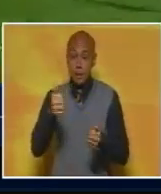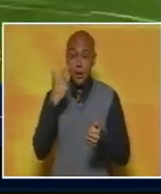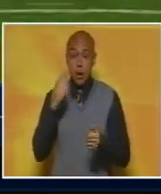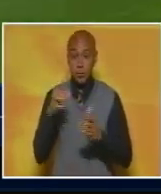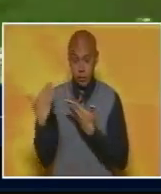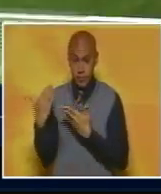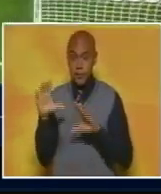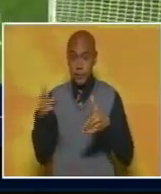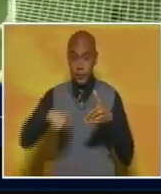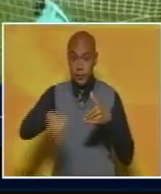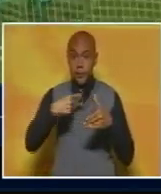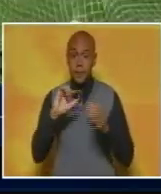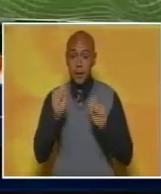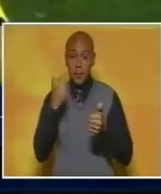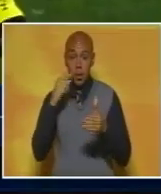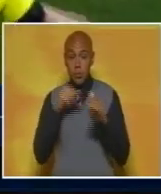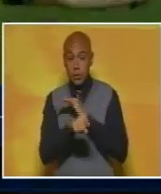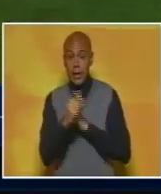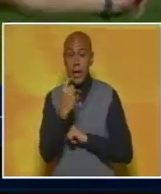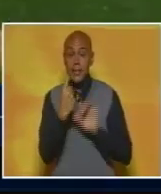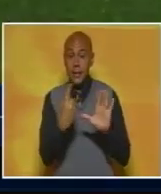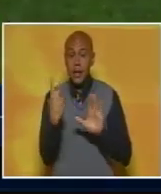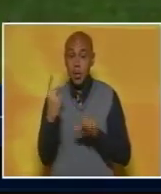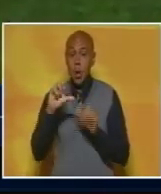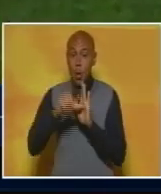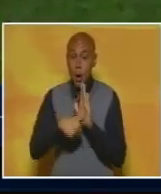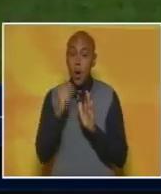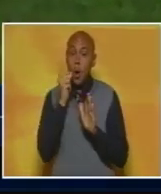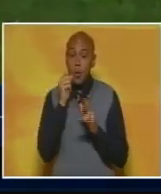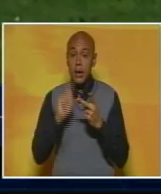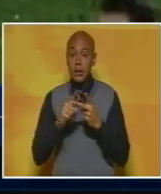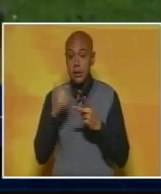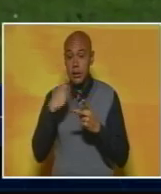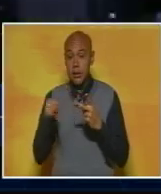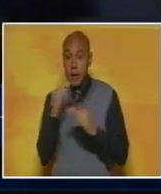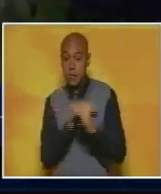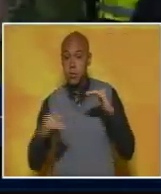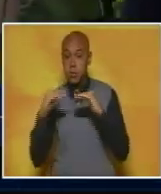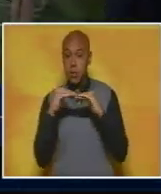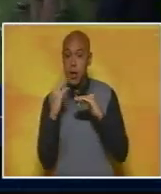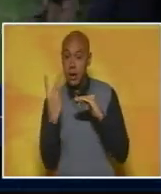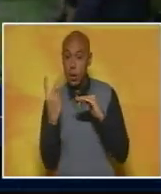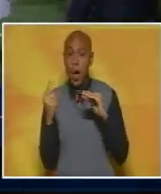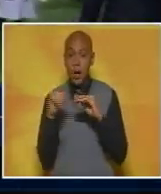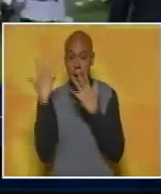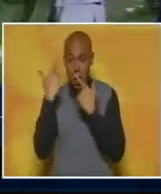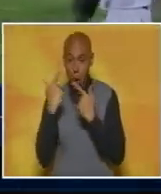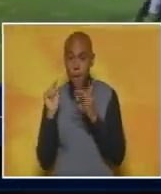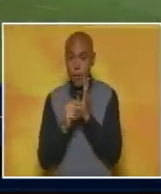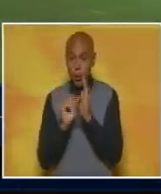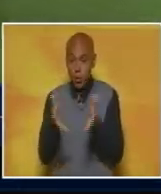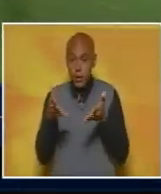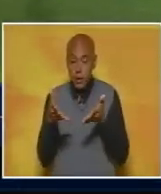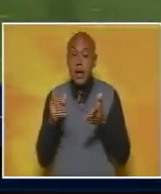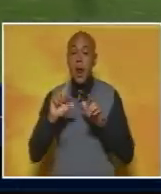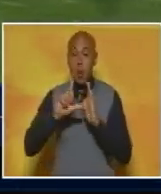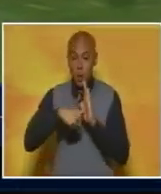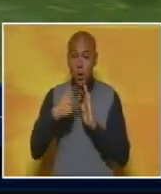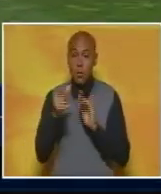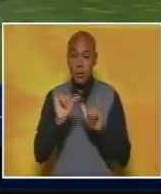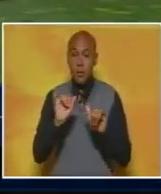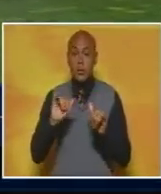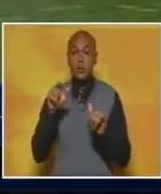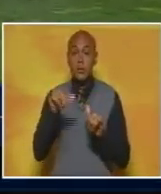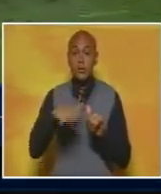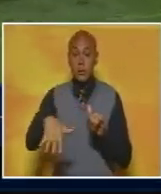al cuadro de la capital española al minuto 62, pero Julen Castañeda igualó el compromiso para el equipo de León al 83, que encontró el tanto del